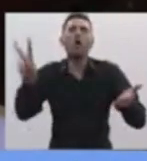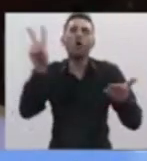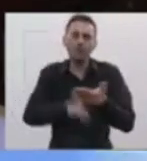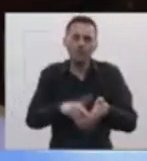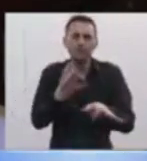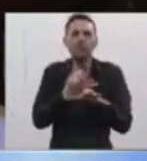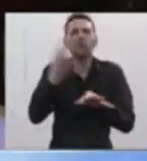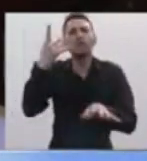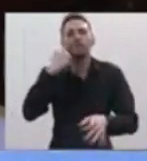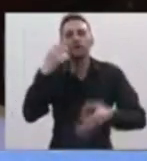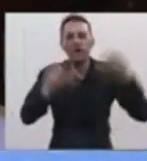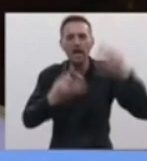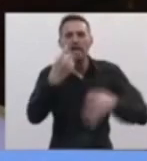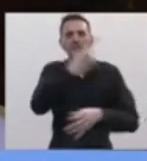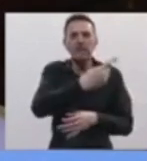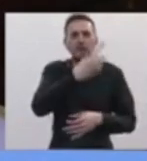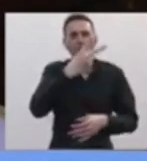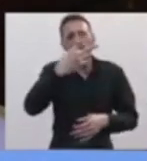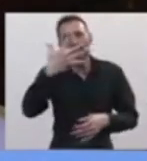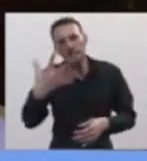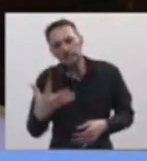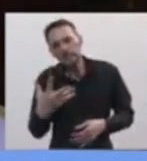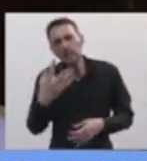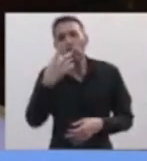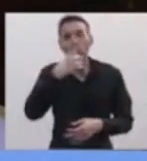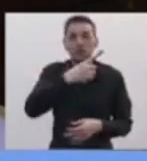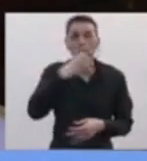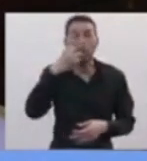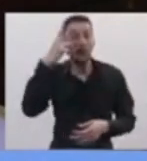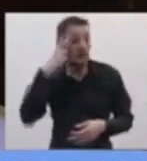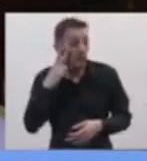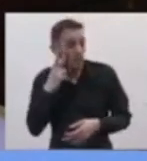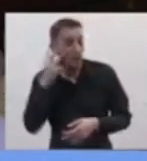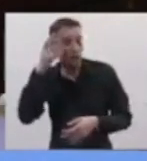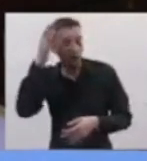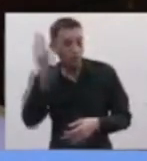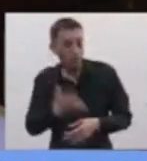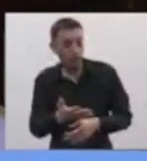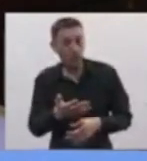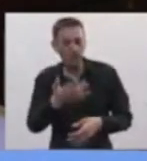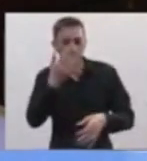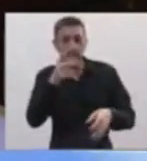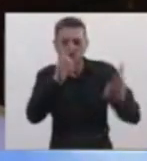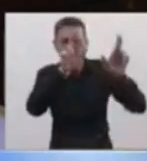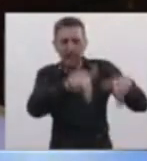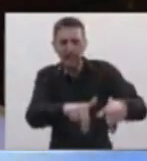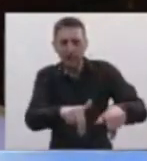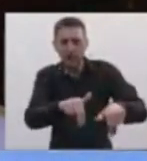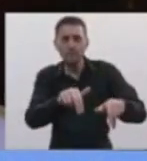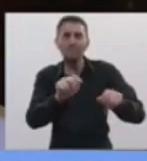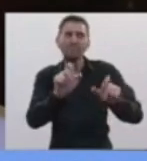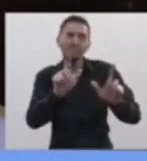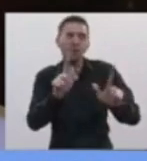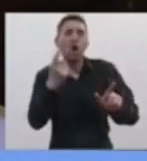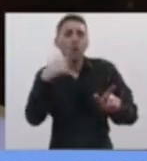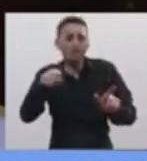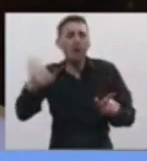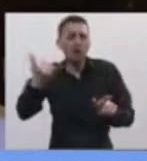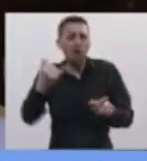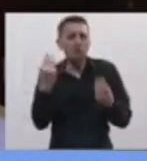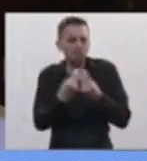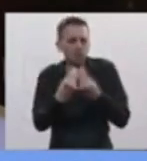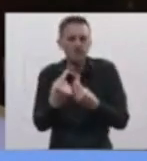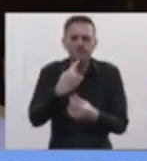analistas tienen un consenso de 125 129 no quiere decir que tengan razón los analistas pero quiere decir que hay mucha incertidumbre en lo que va a pasar en la